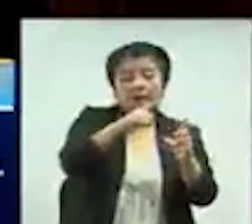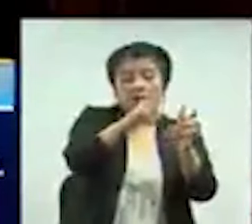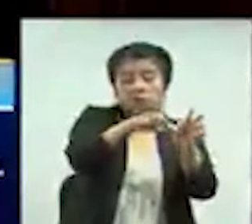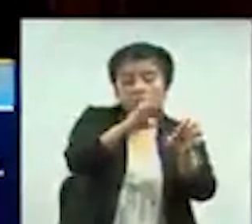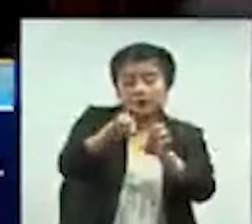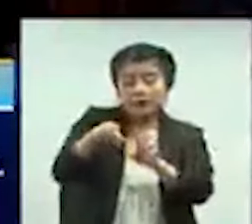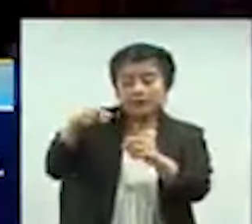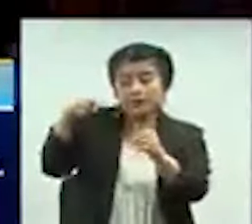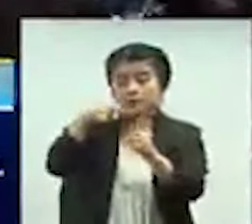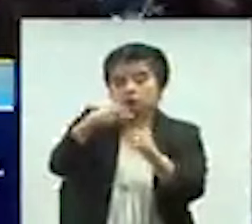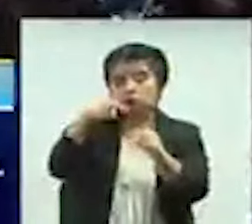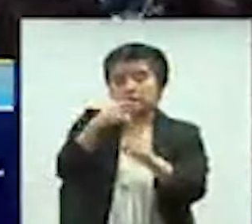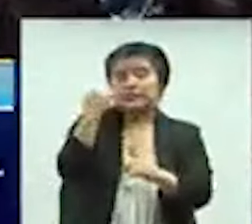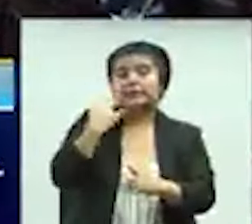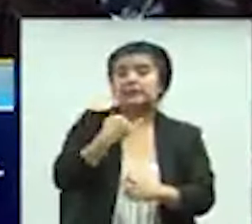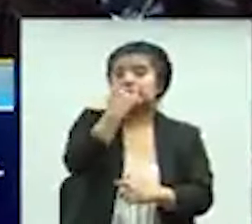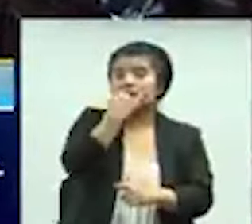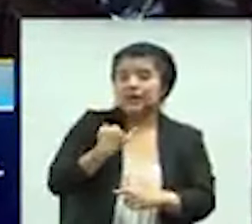israelitas?